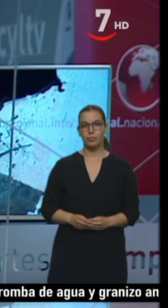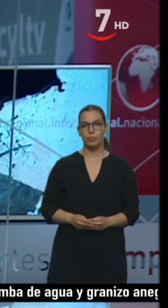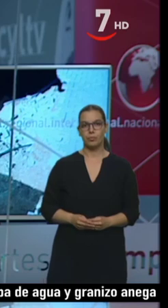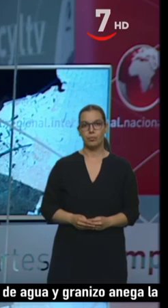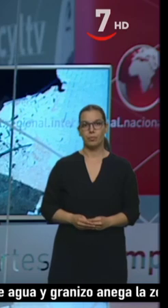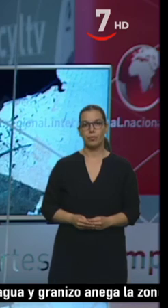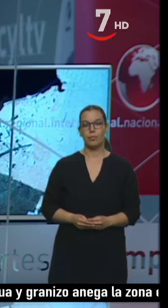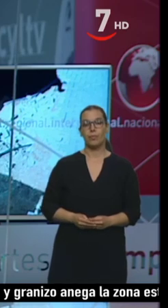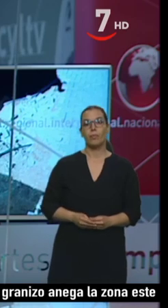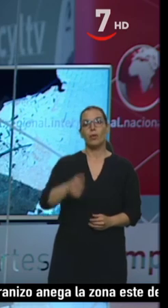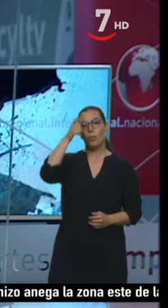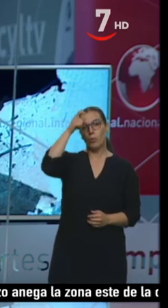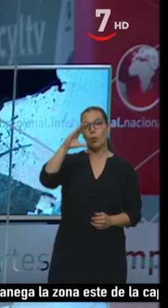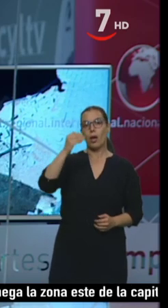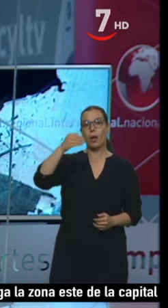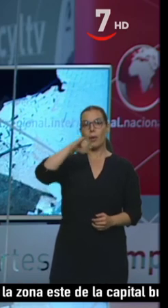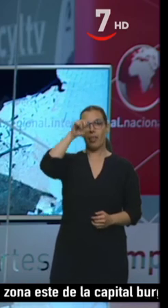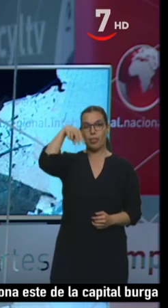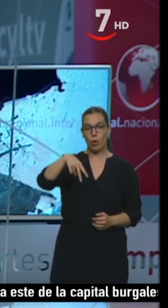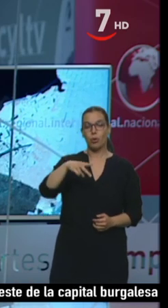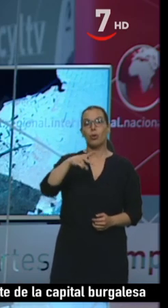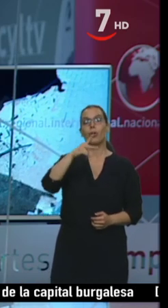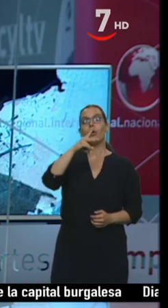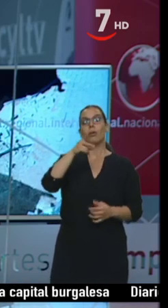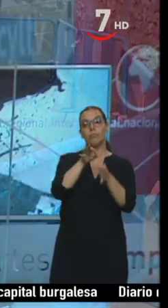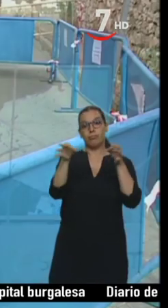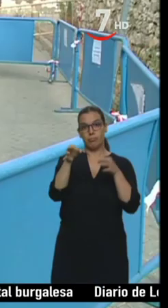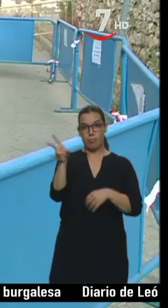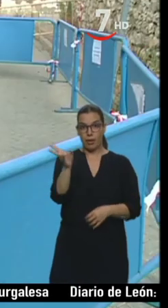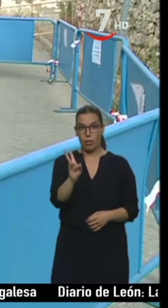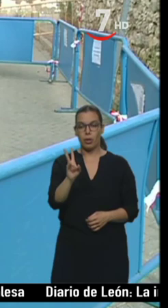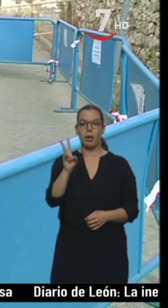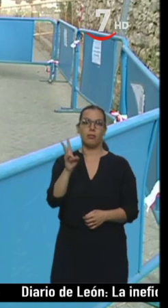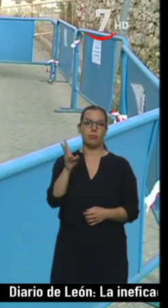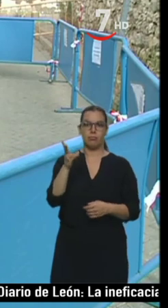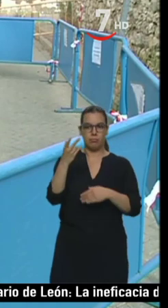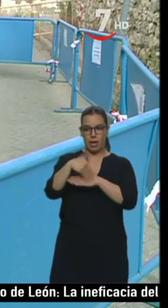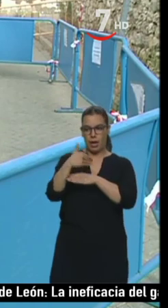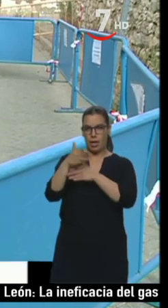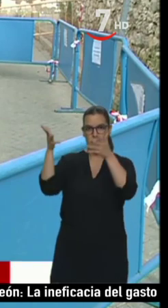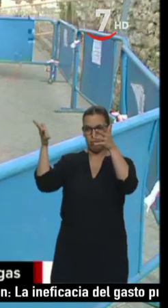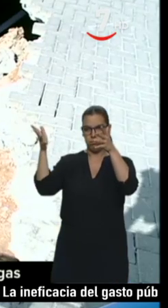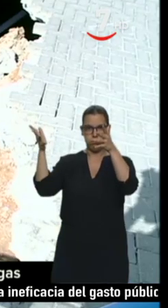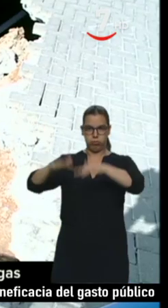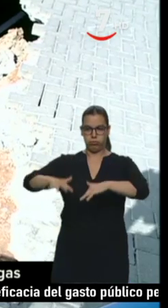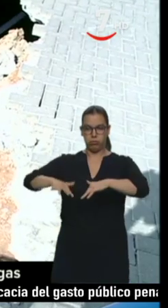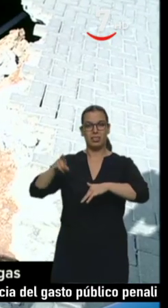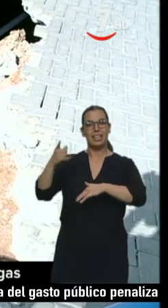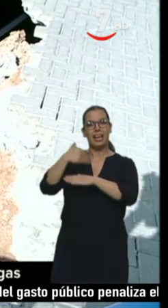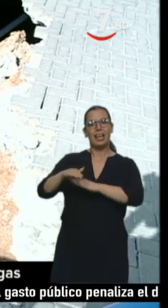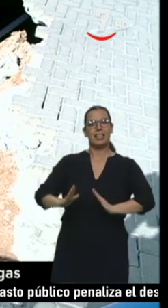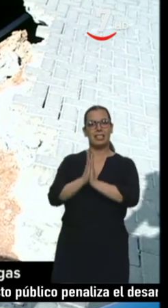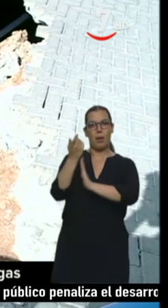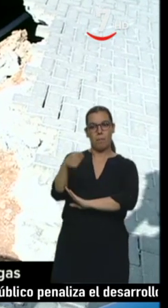En Cabezón de Pisuerga, en Valladolid, una de sus calles se ha venido abajo. Es la calle San Pedro, ubicada en un